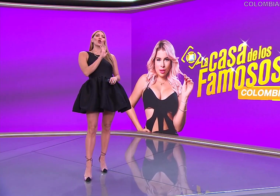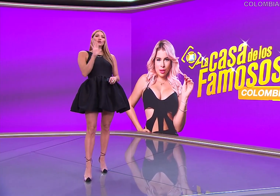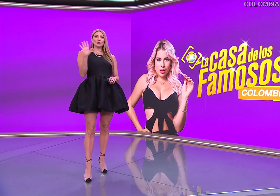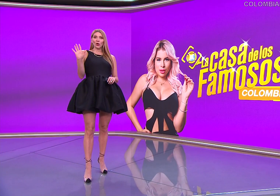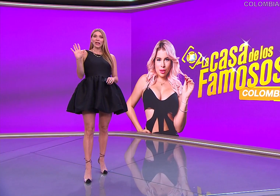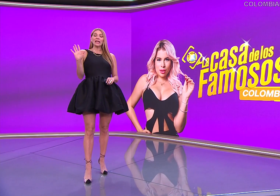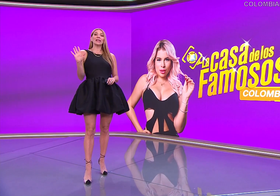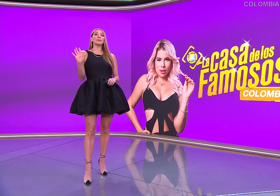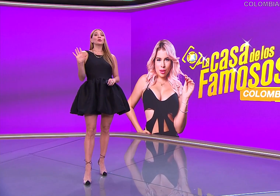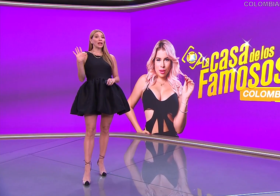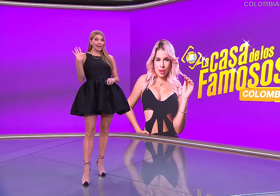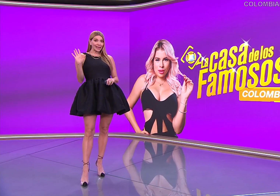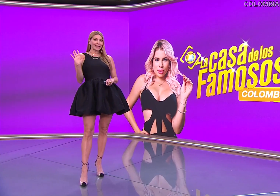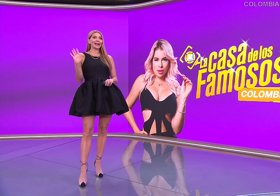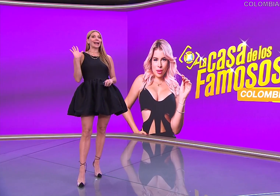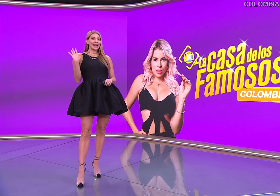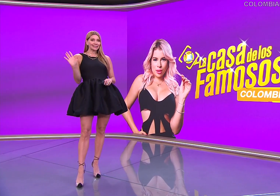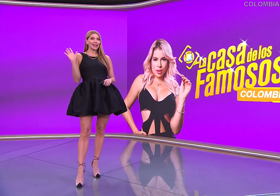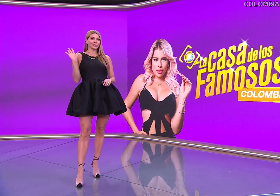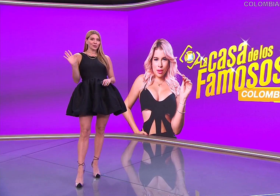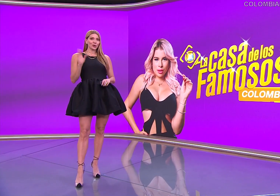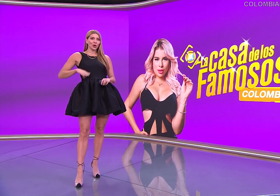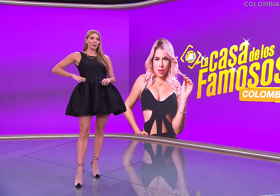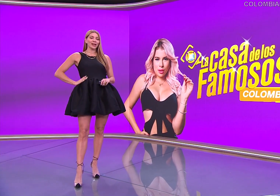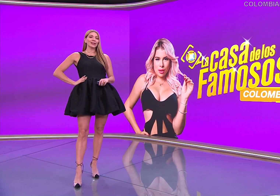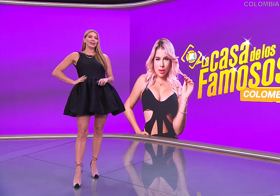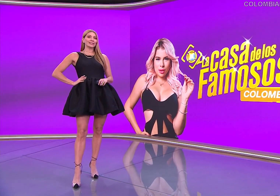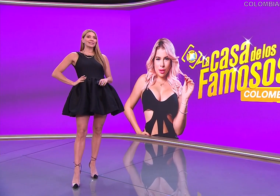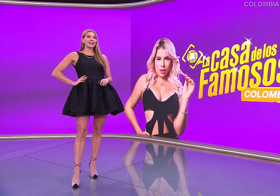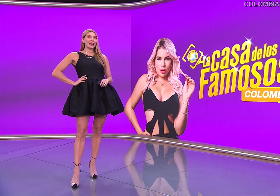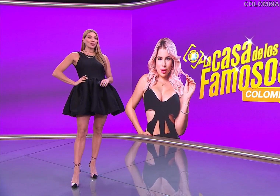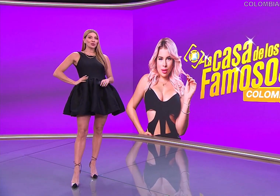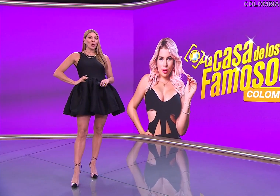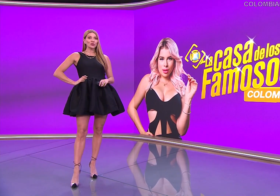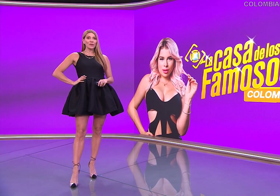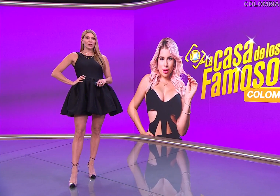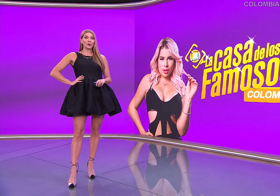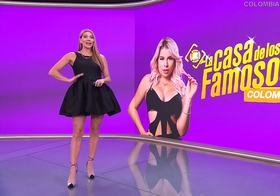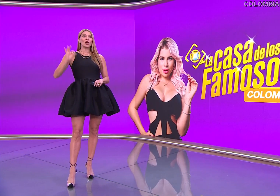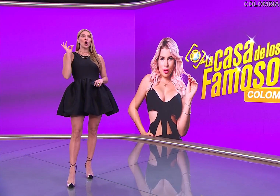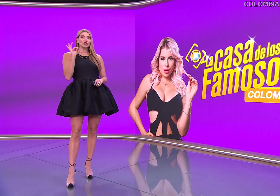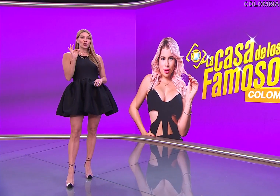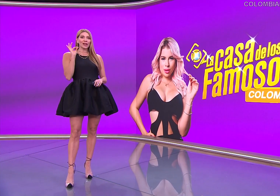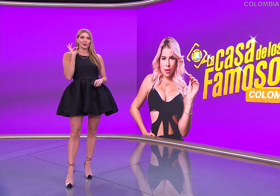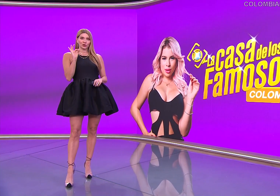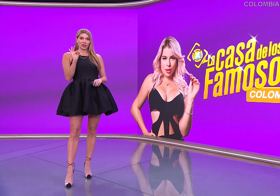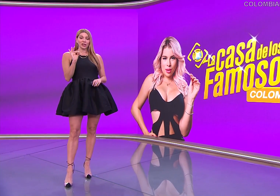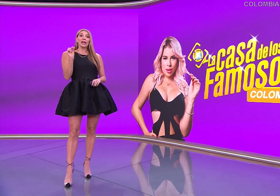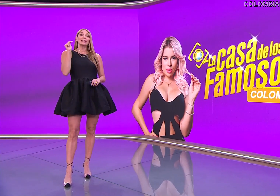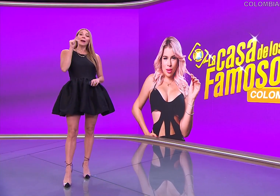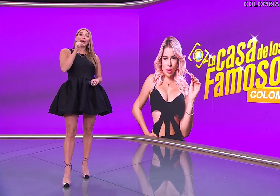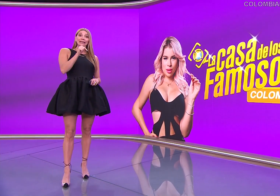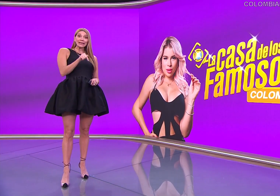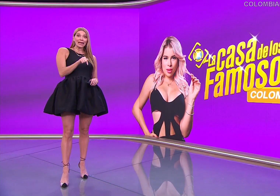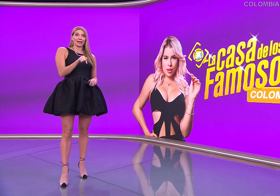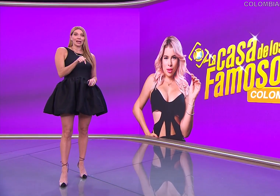con todo su humor y espontaneidad a la Casa de los Famosos Colombia, que se estrenará el próximo 11 de febrero a las 8 de la noche.